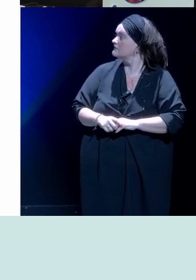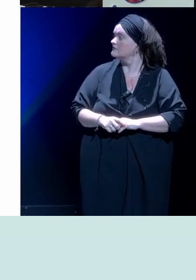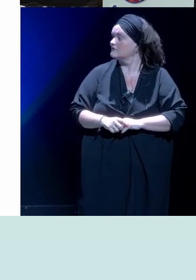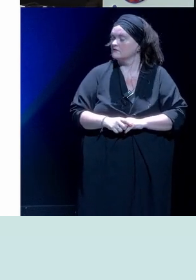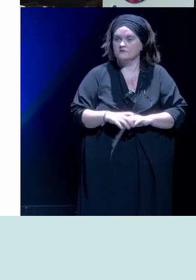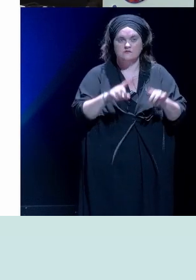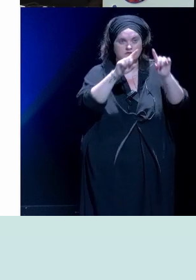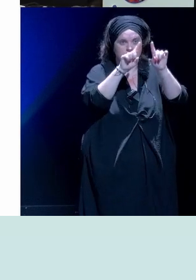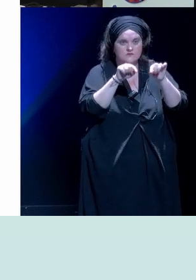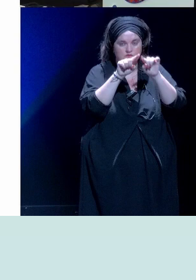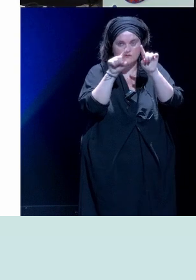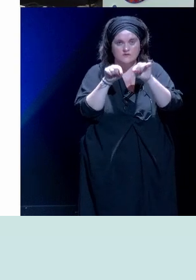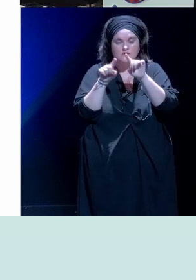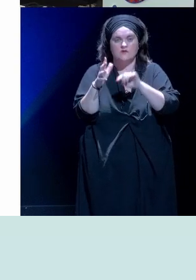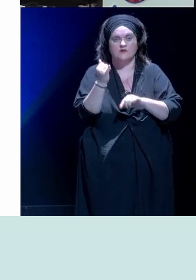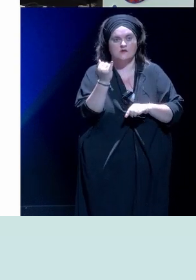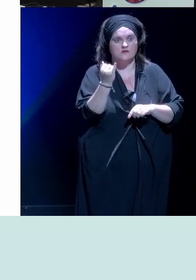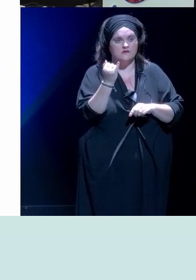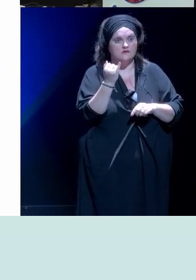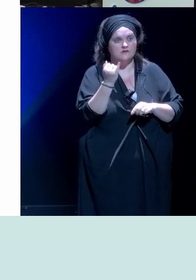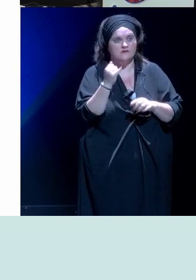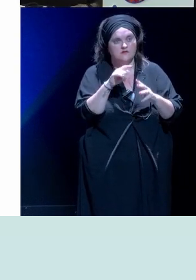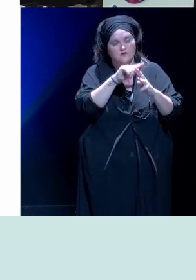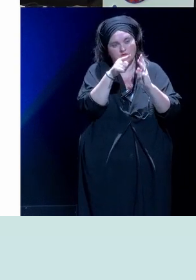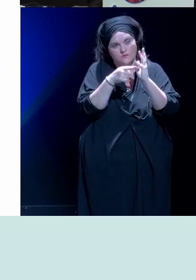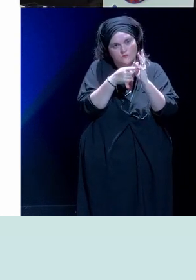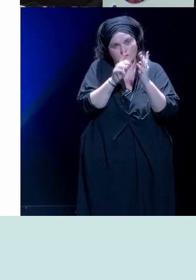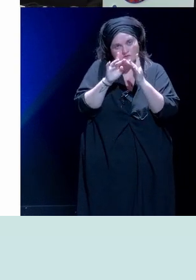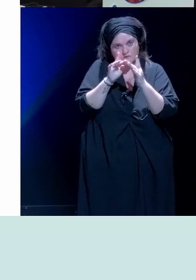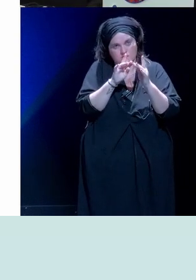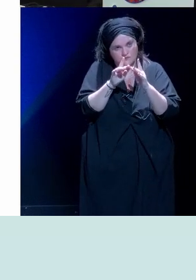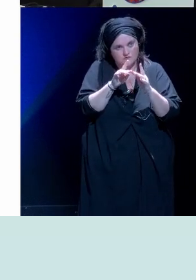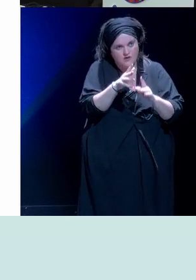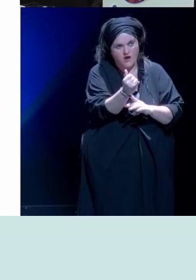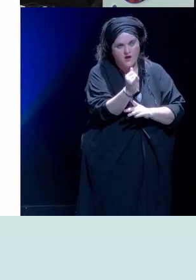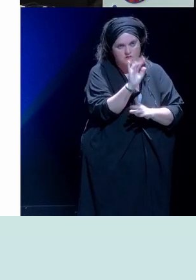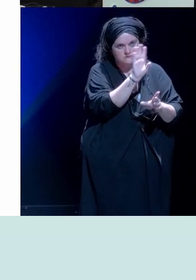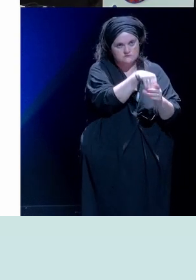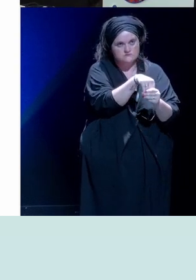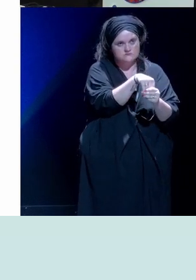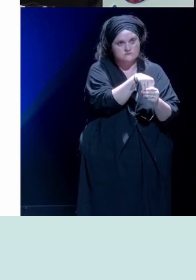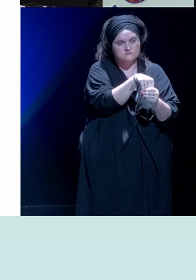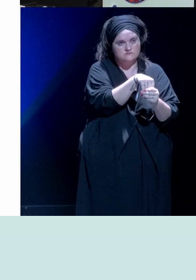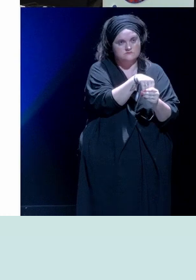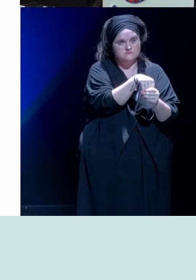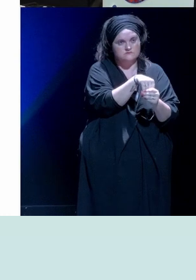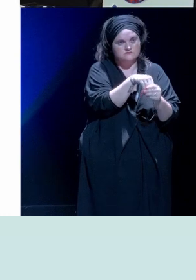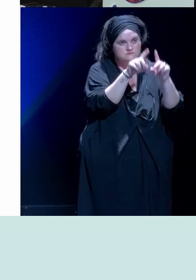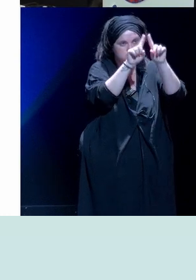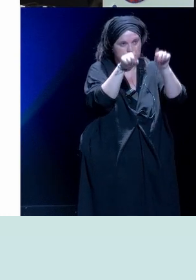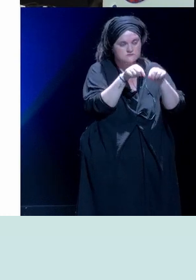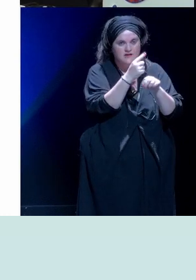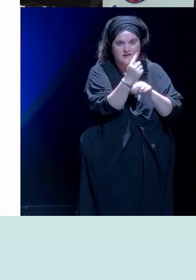en los que existirá la presencia de estos cuatro vínculos. Estos cuatro vínculos están integrados en cada uno de